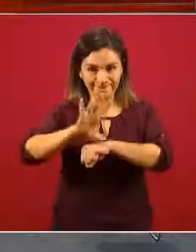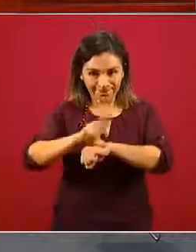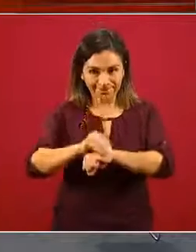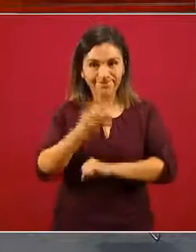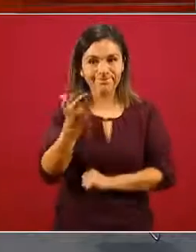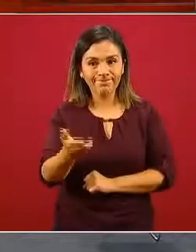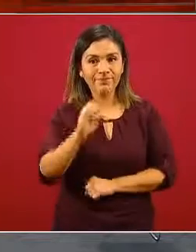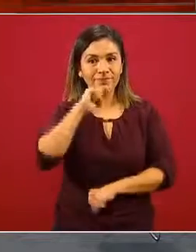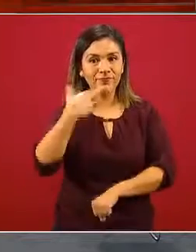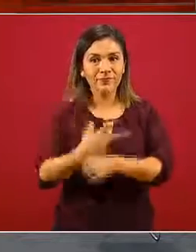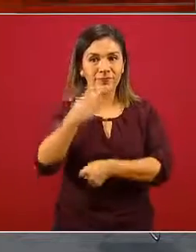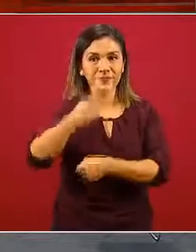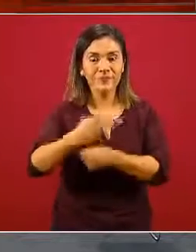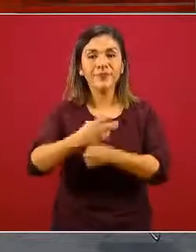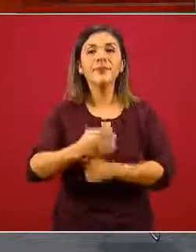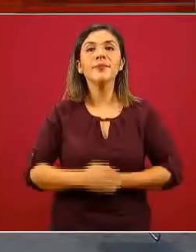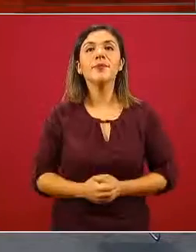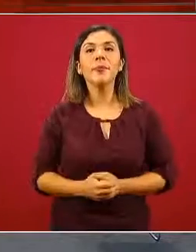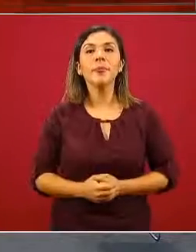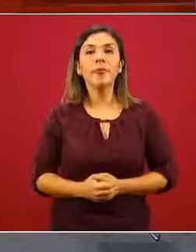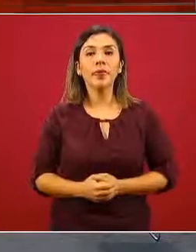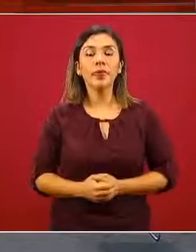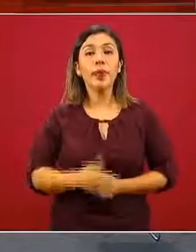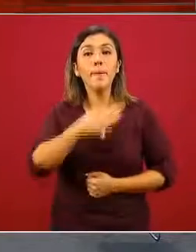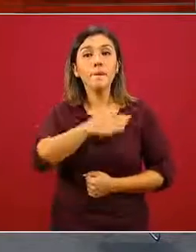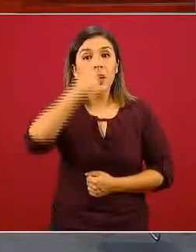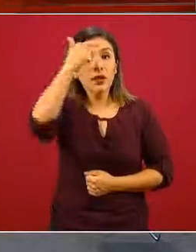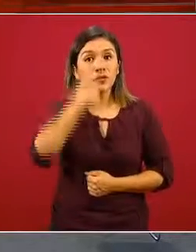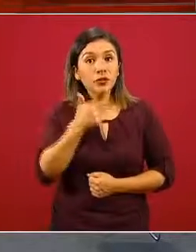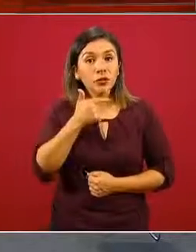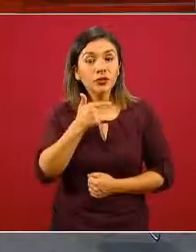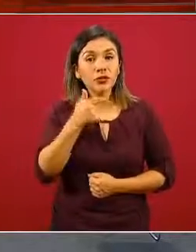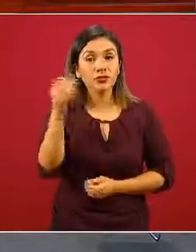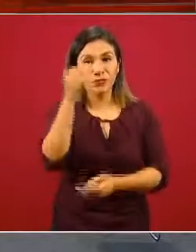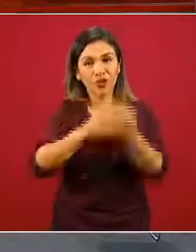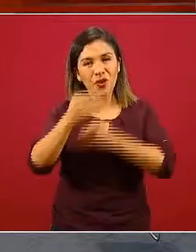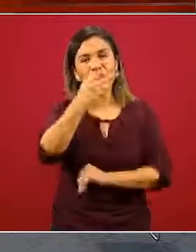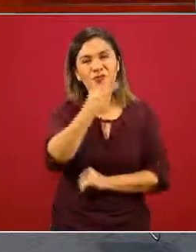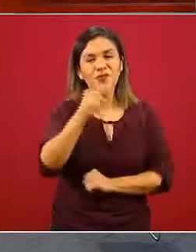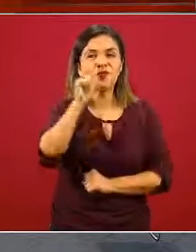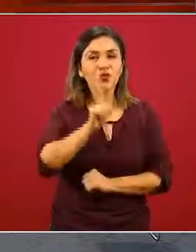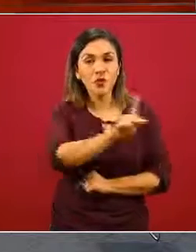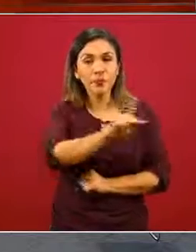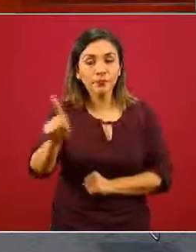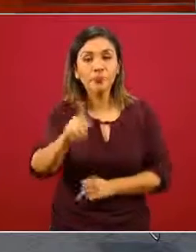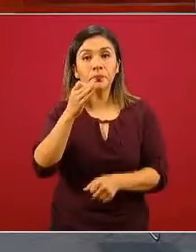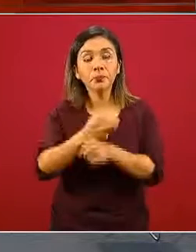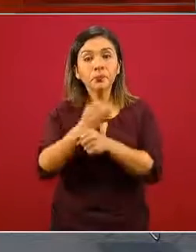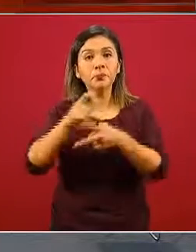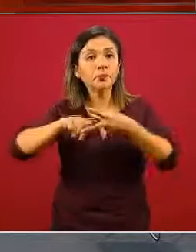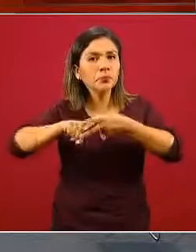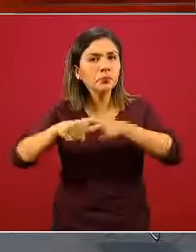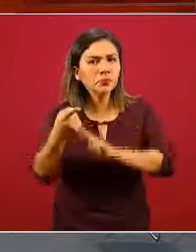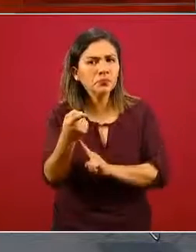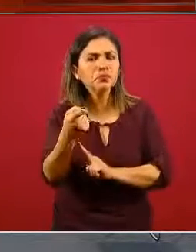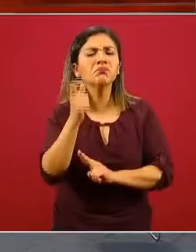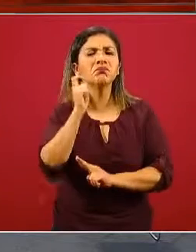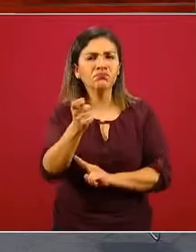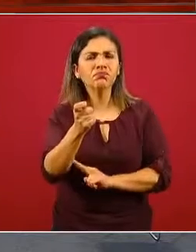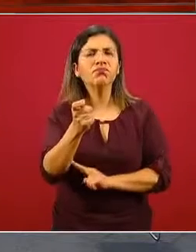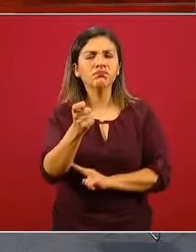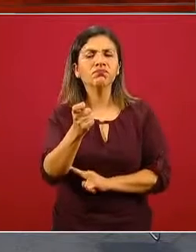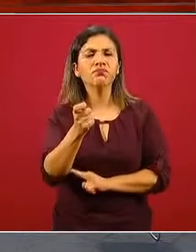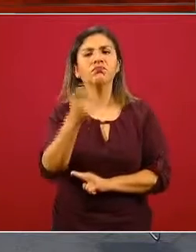señor subsecretario. Por favor. Muy buenas noches a todas y todos. Vamos a iniciar con